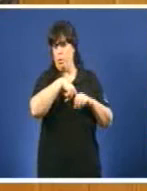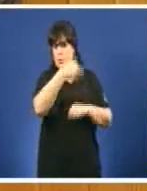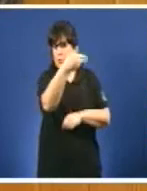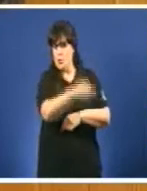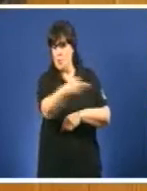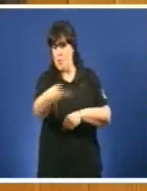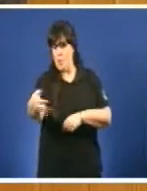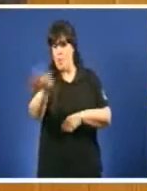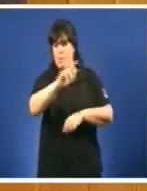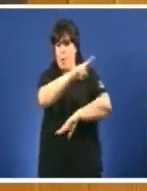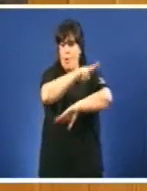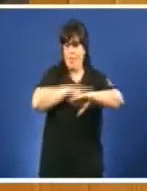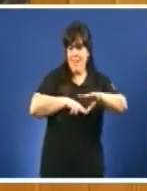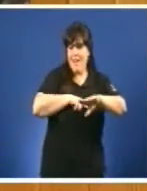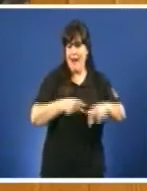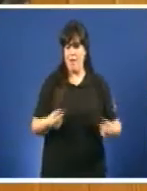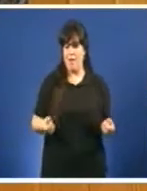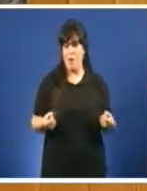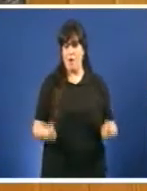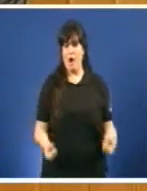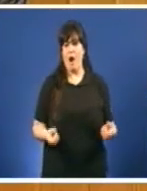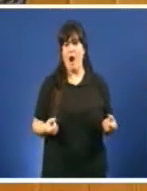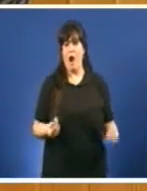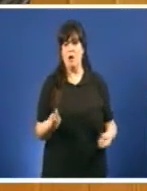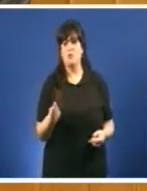delegados increméntanse nun